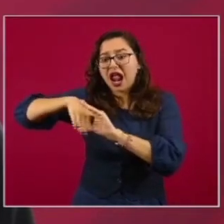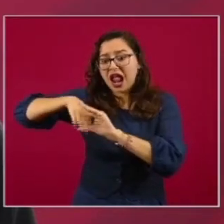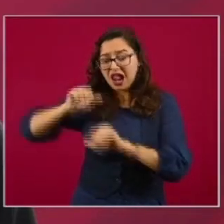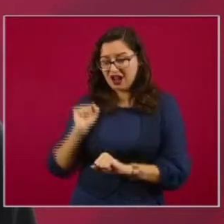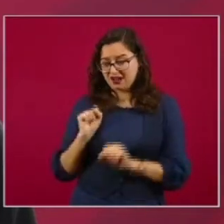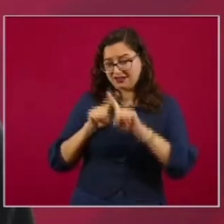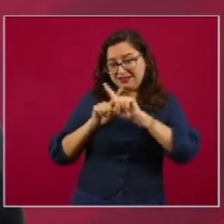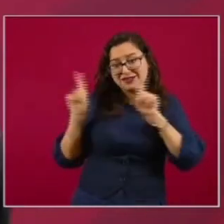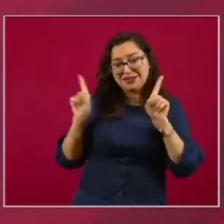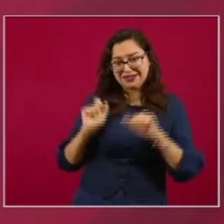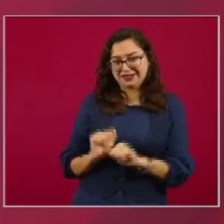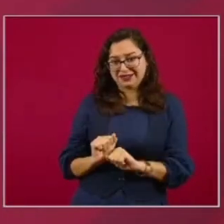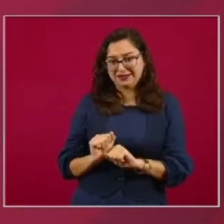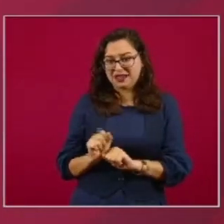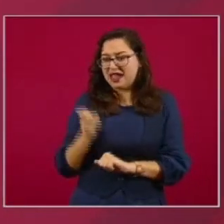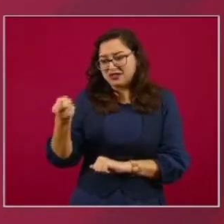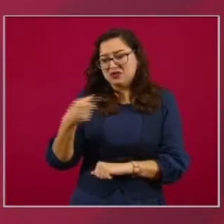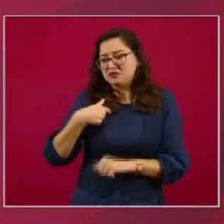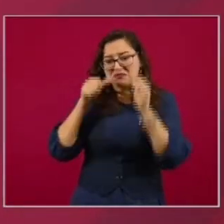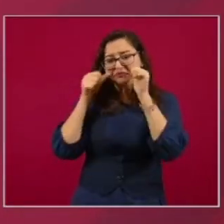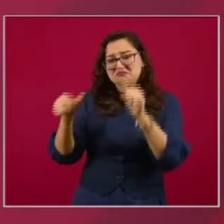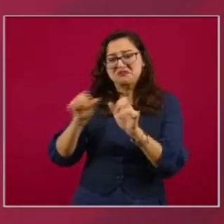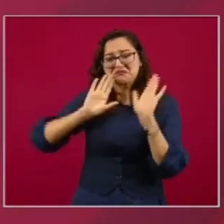sobre del tema.